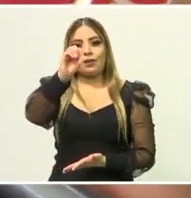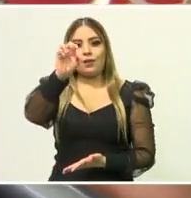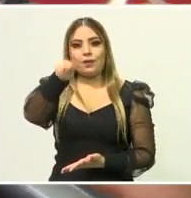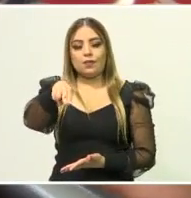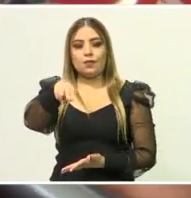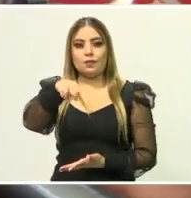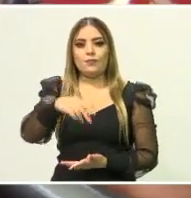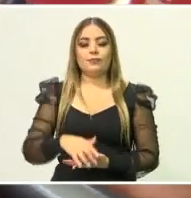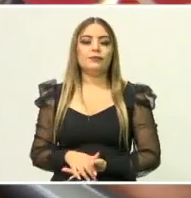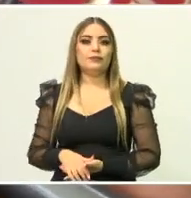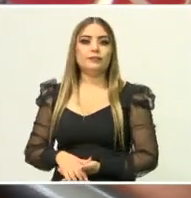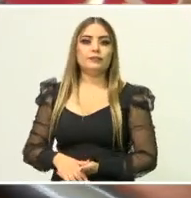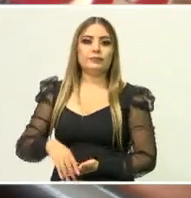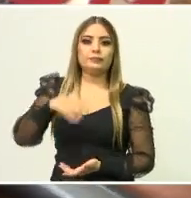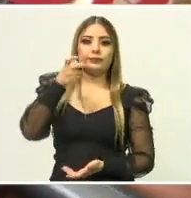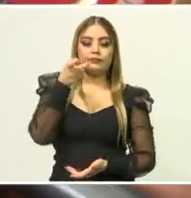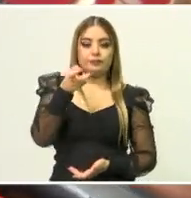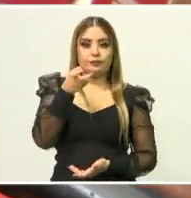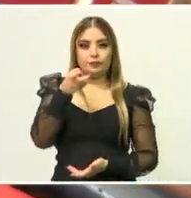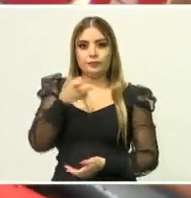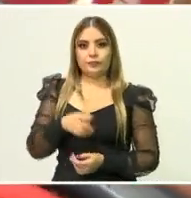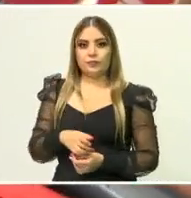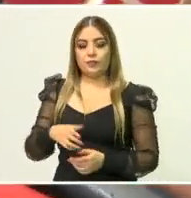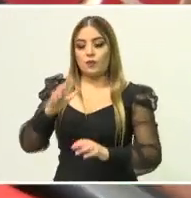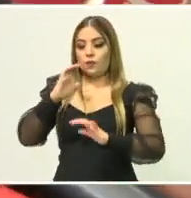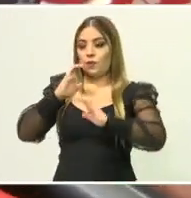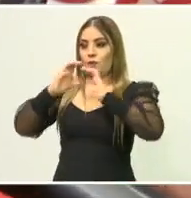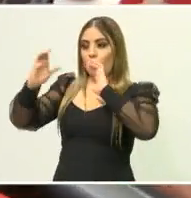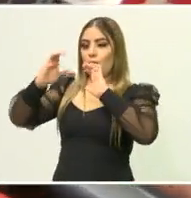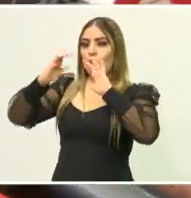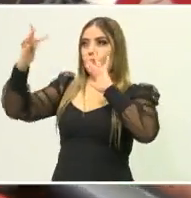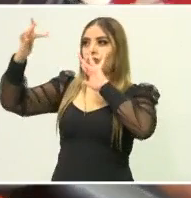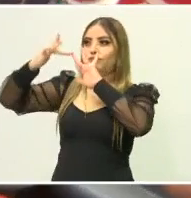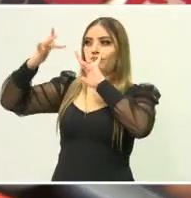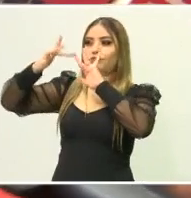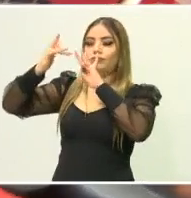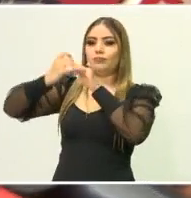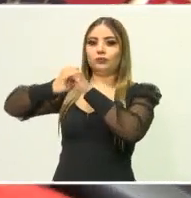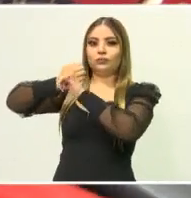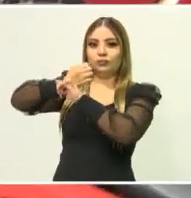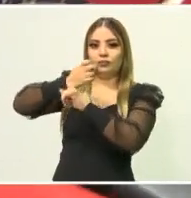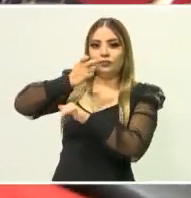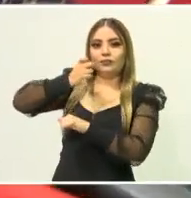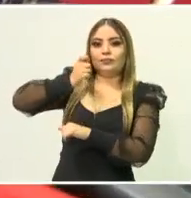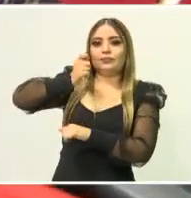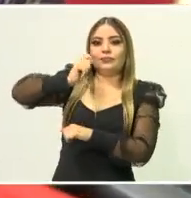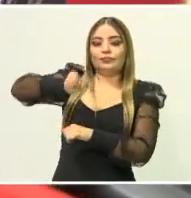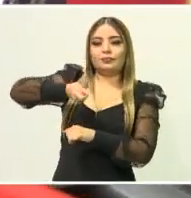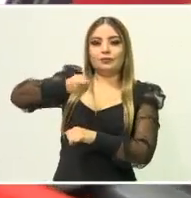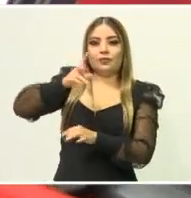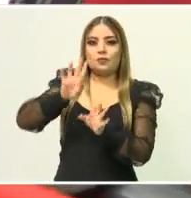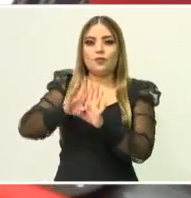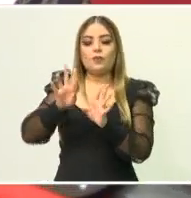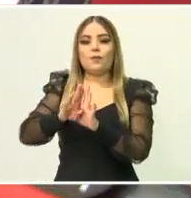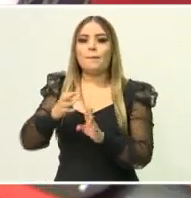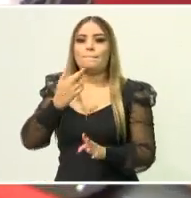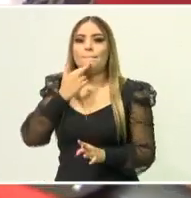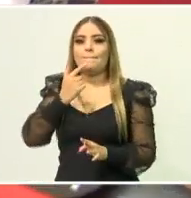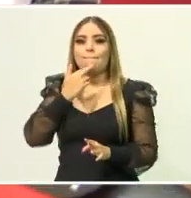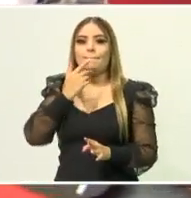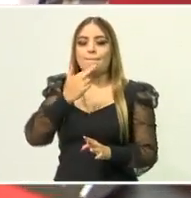el mantener la comunicación los estados esto promueve el desarrollo y la competitividad